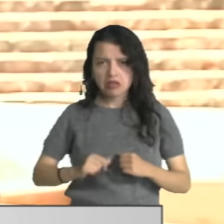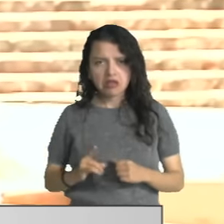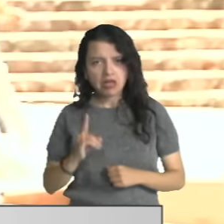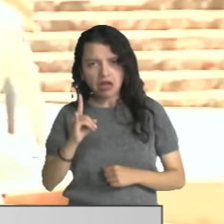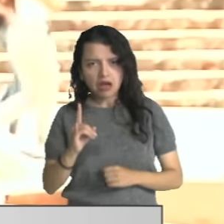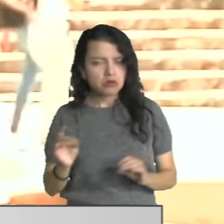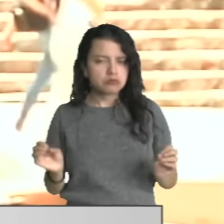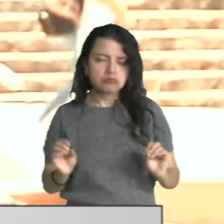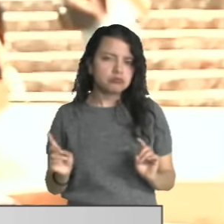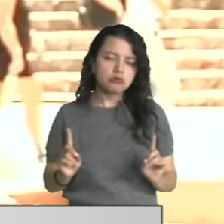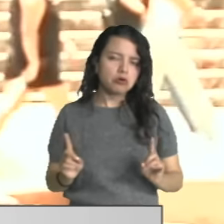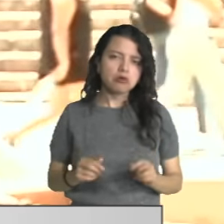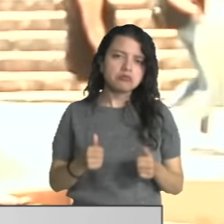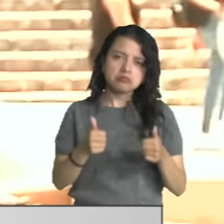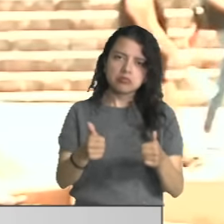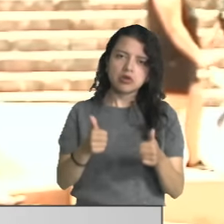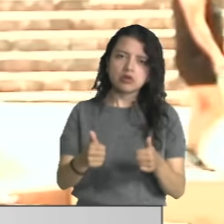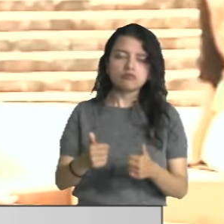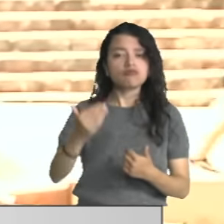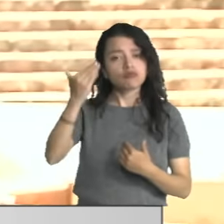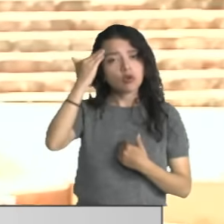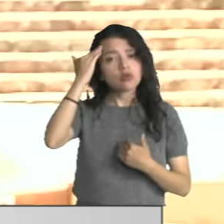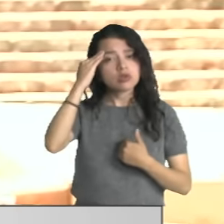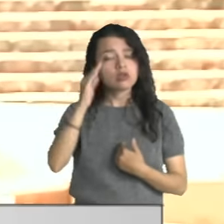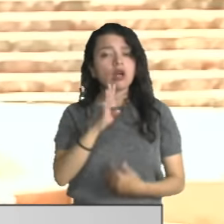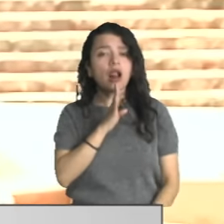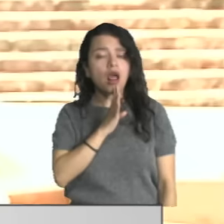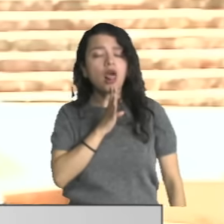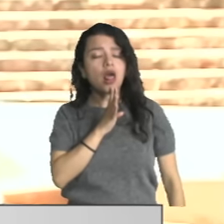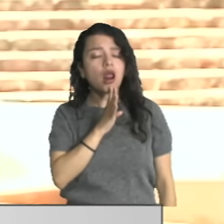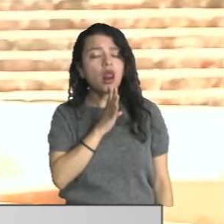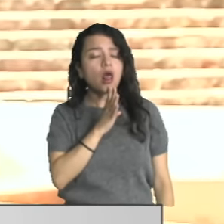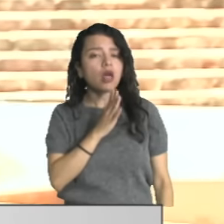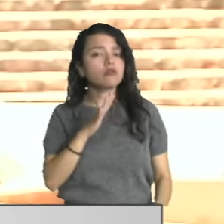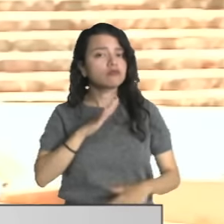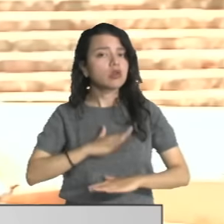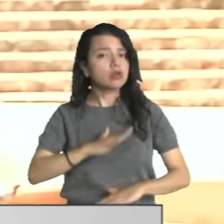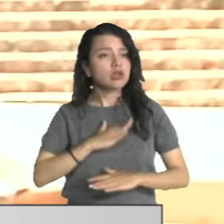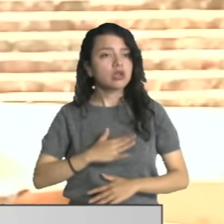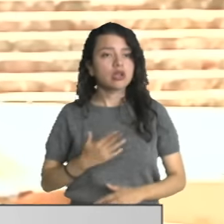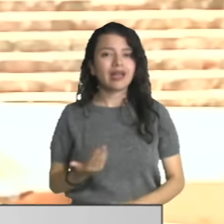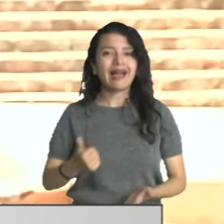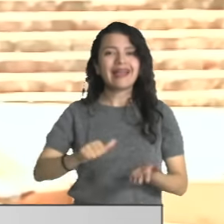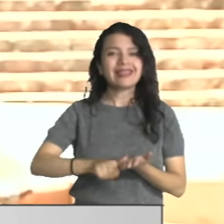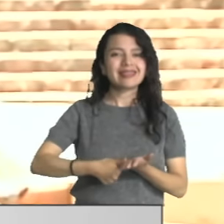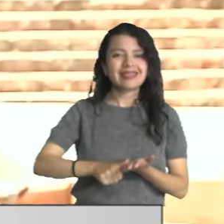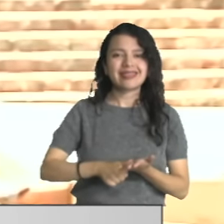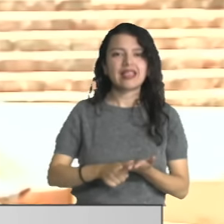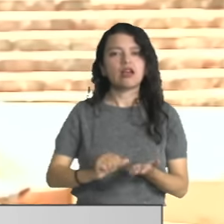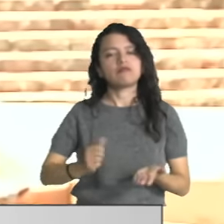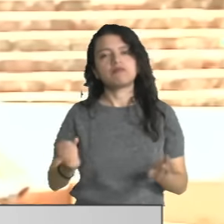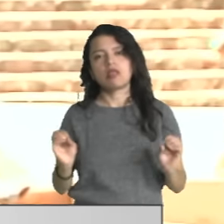tener afectación de salud. Llegó consciente, hablando tranquilamente, no portaba documento